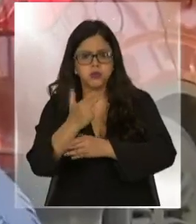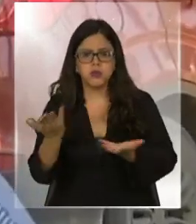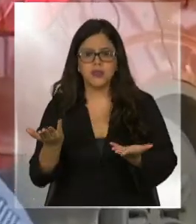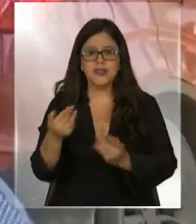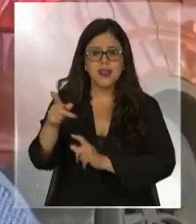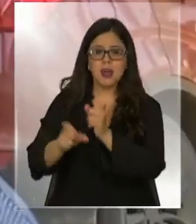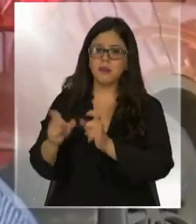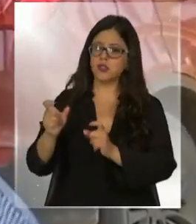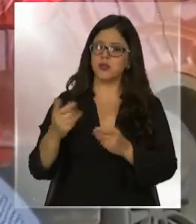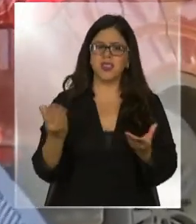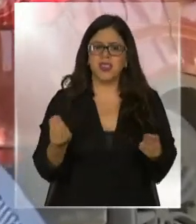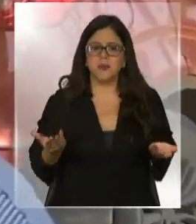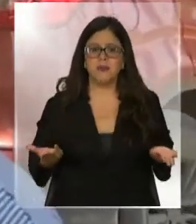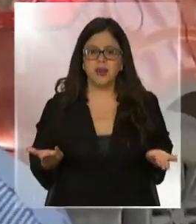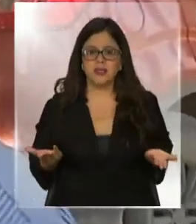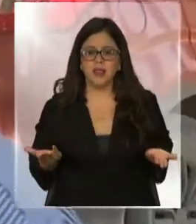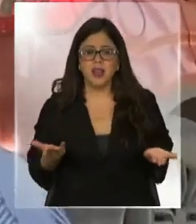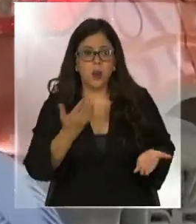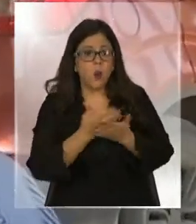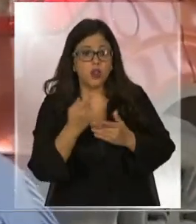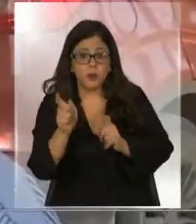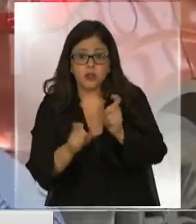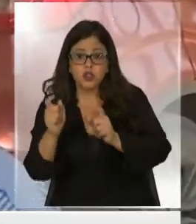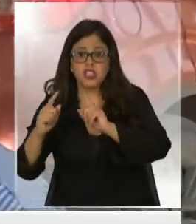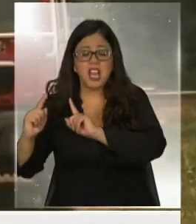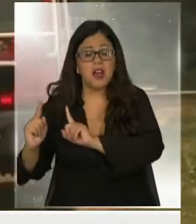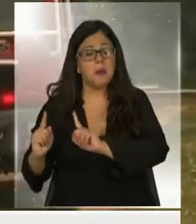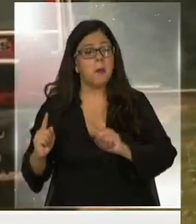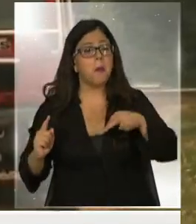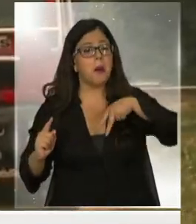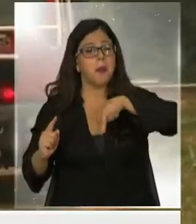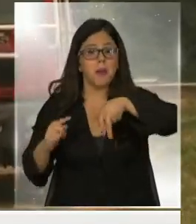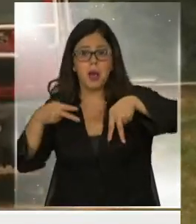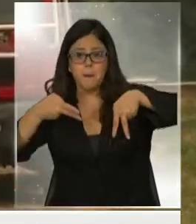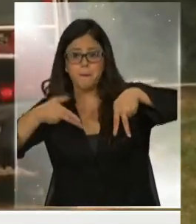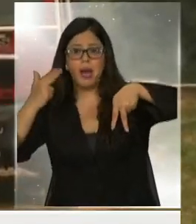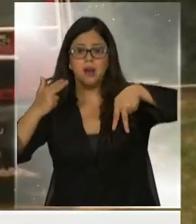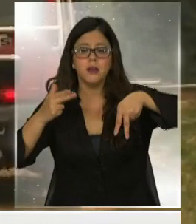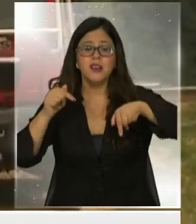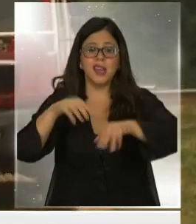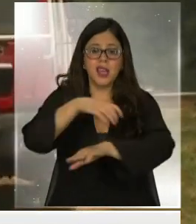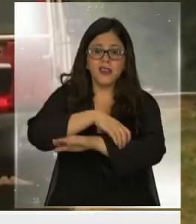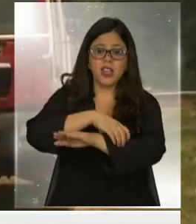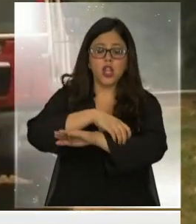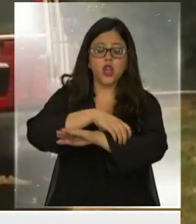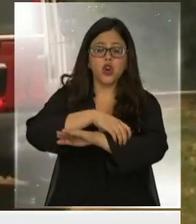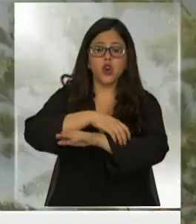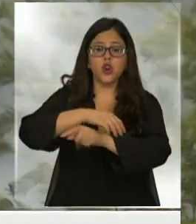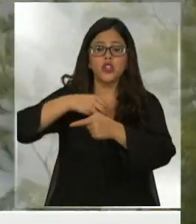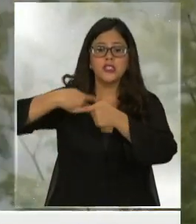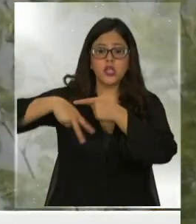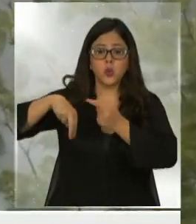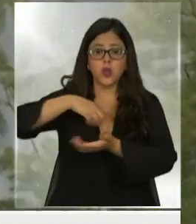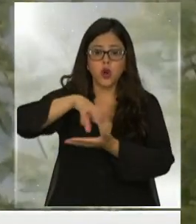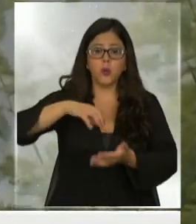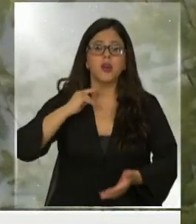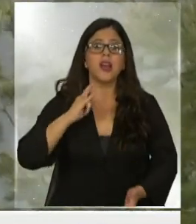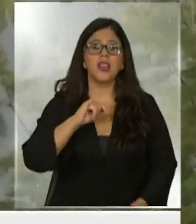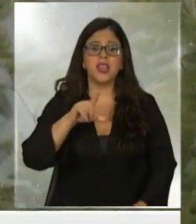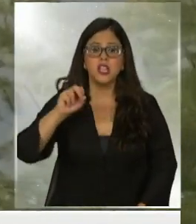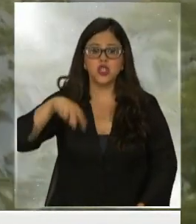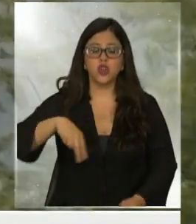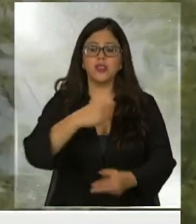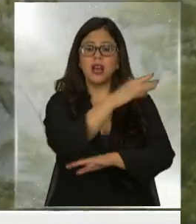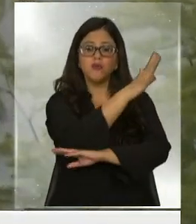que pasa le disparan, entonces es algo intencional. En la región de Ñuble, en la comuna de Quillón, plantaciones